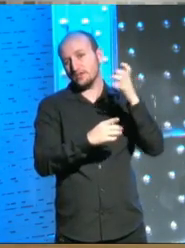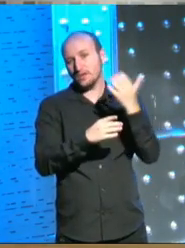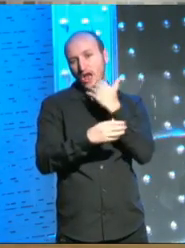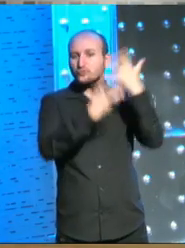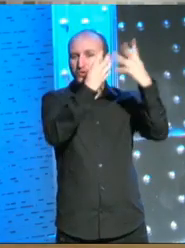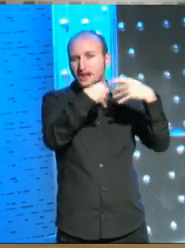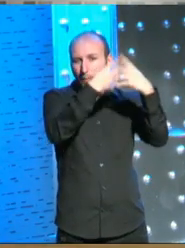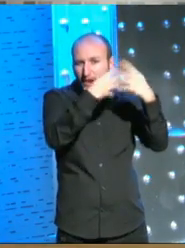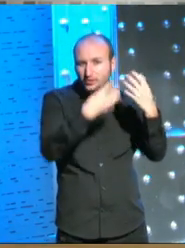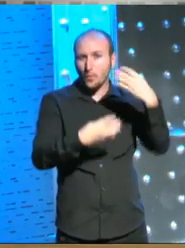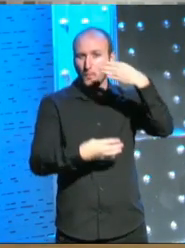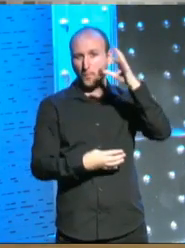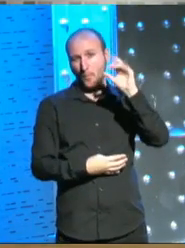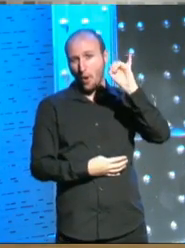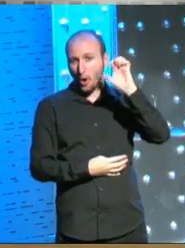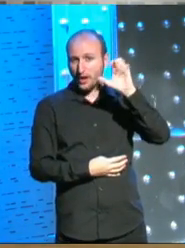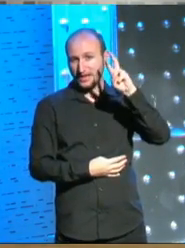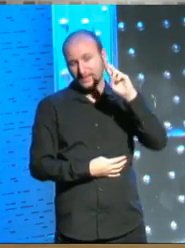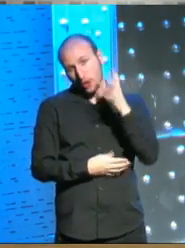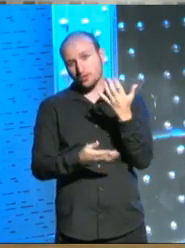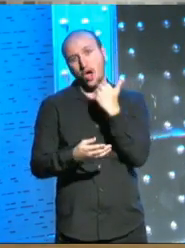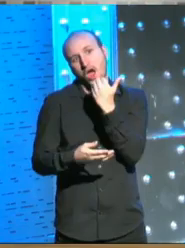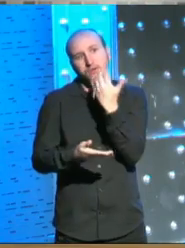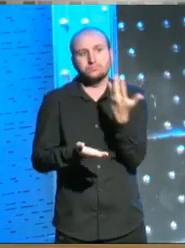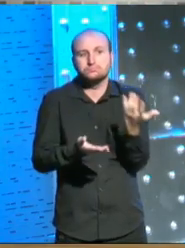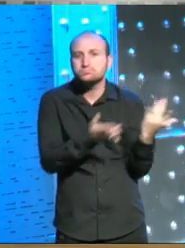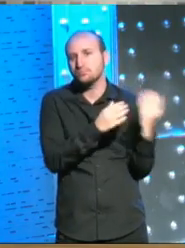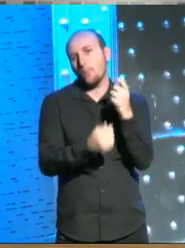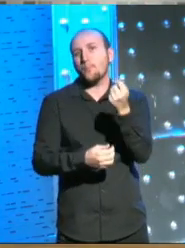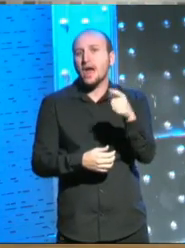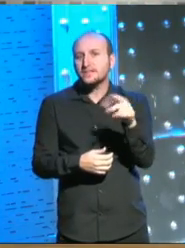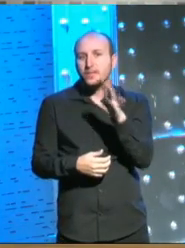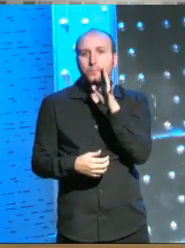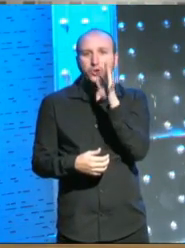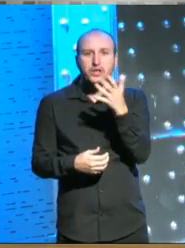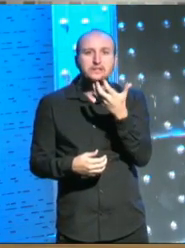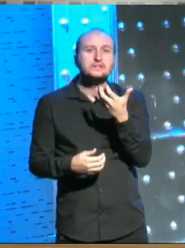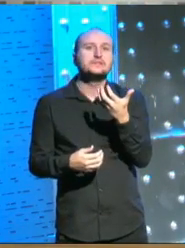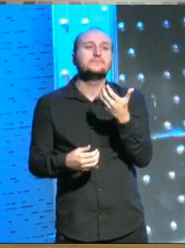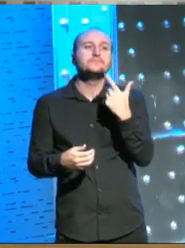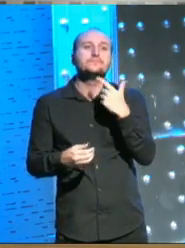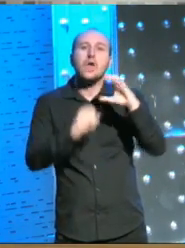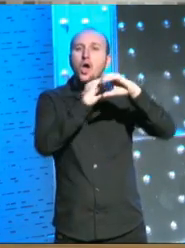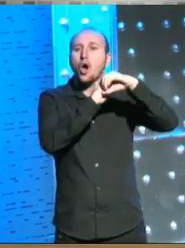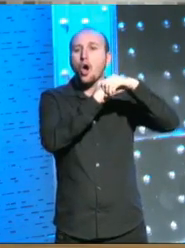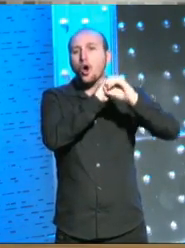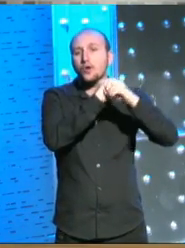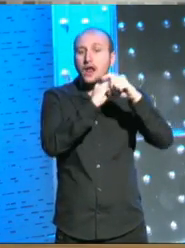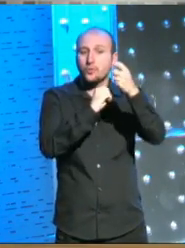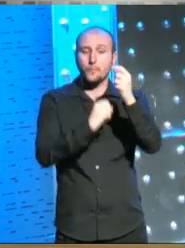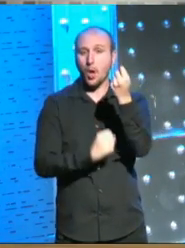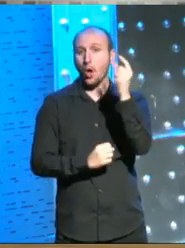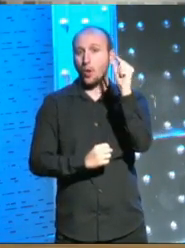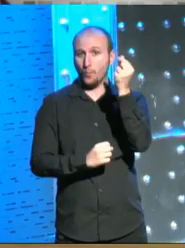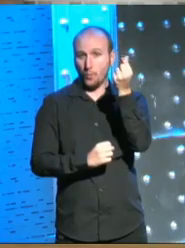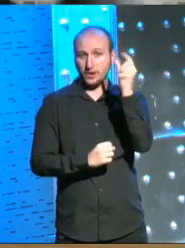aparato voyeur, o con vocación voyeur, porque tenías que poner el ojo al ocular, echabas una monedita y